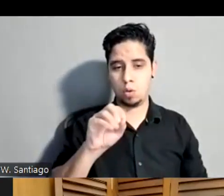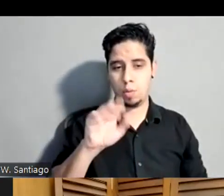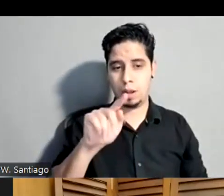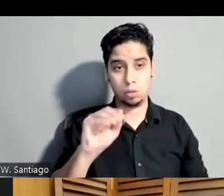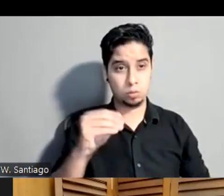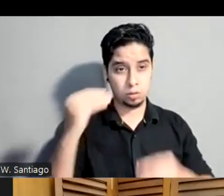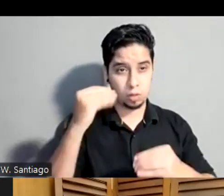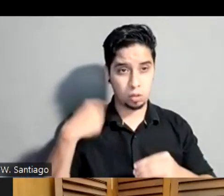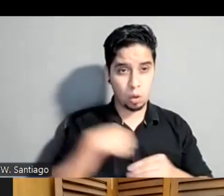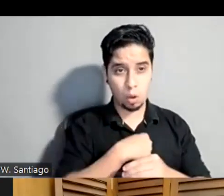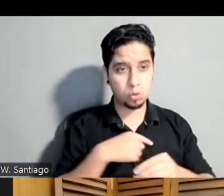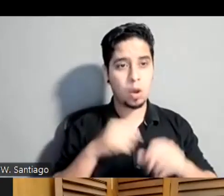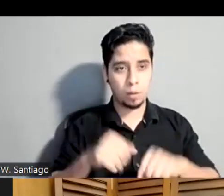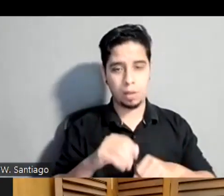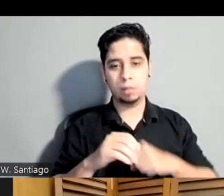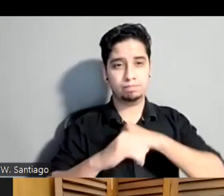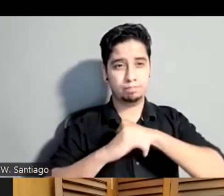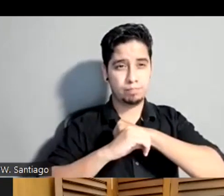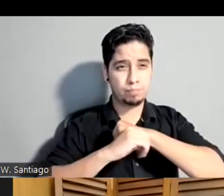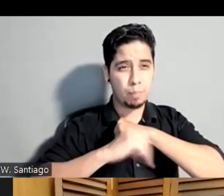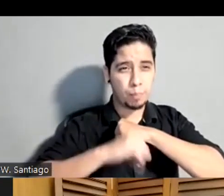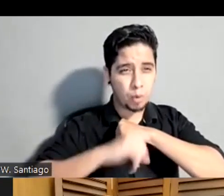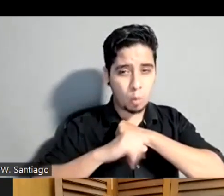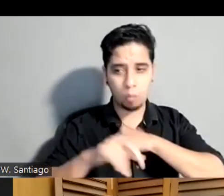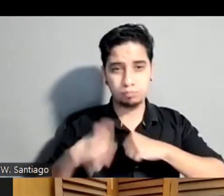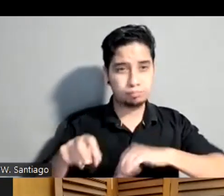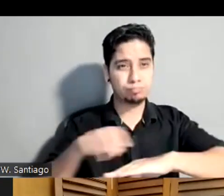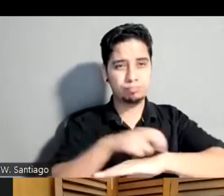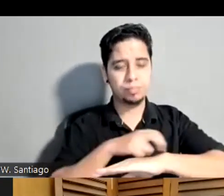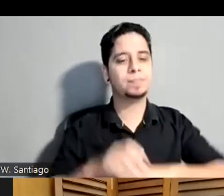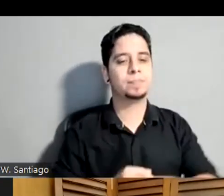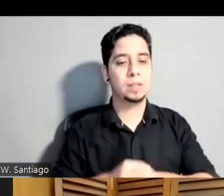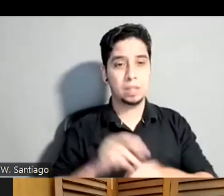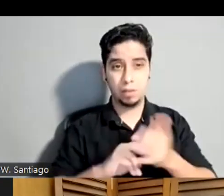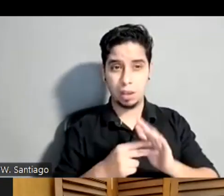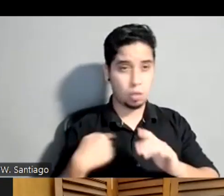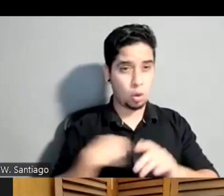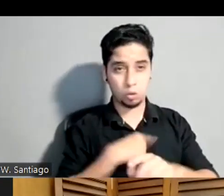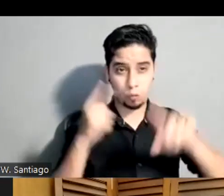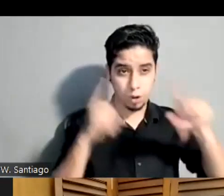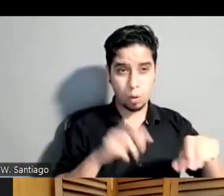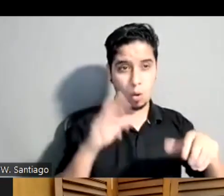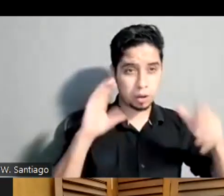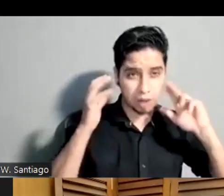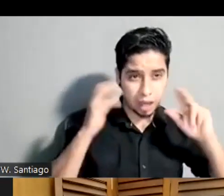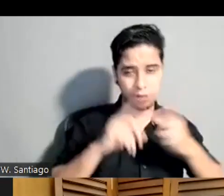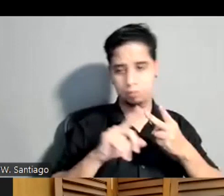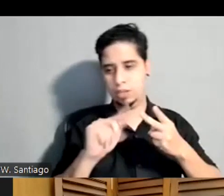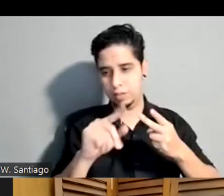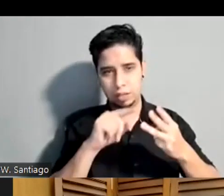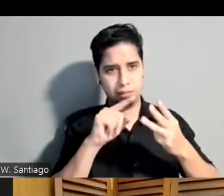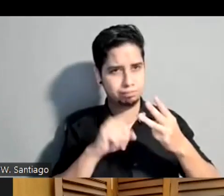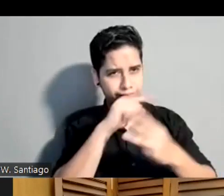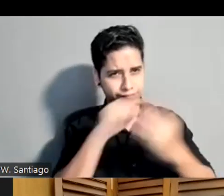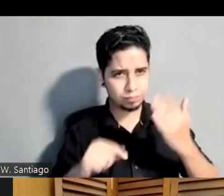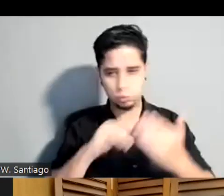tour. Ok. Así que nosotros fuimos a todas las entrevistas de radio, de televisión que estaban en ese momento, ¿verdad?